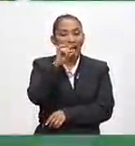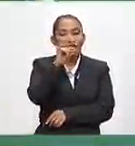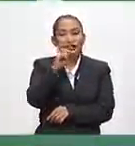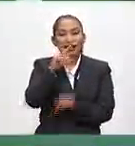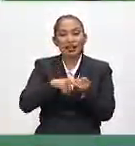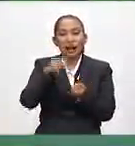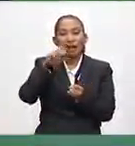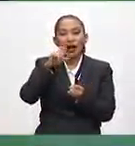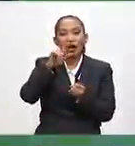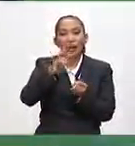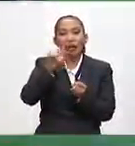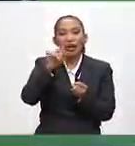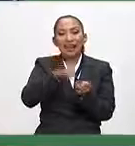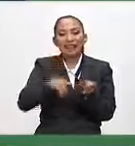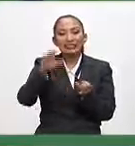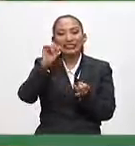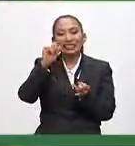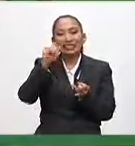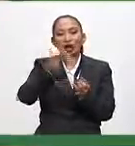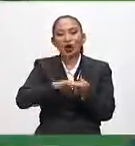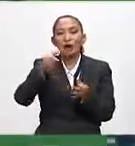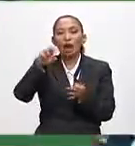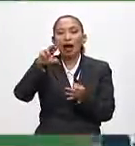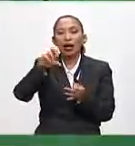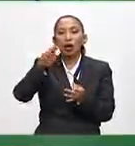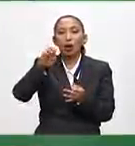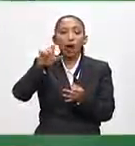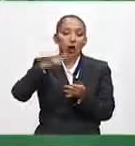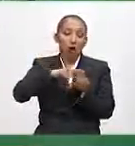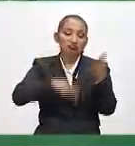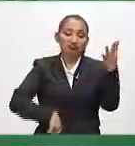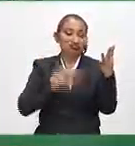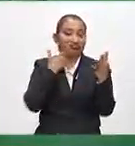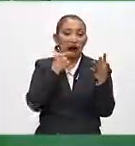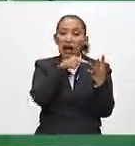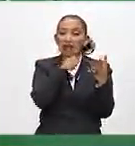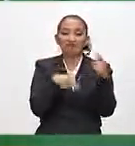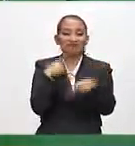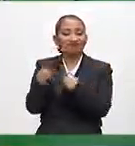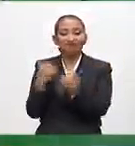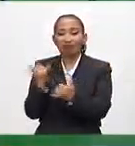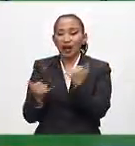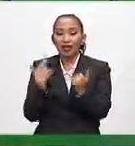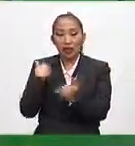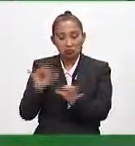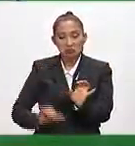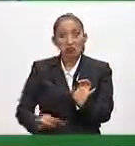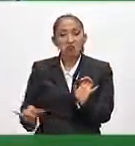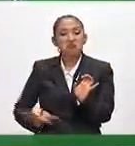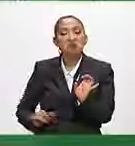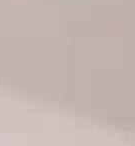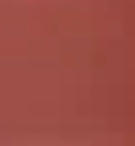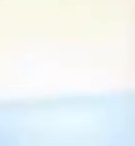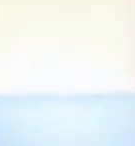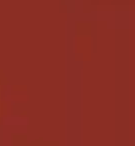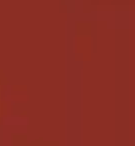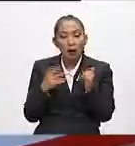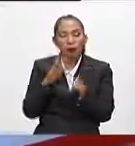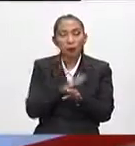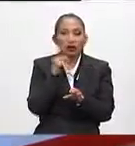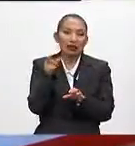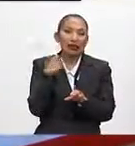Michael Pérez, Carlos Cisneros y Marco Bueno. Así es como vamos a poder ver entonces un partido interesante, sin duda alguna. Además